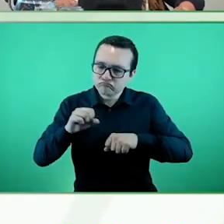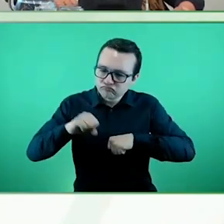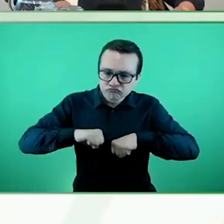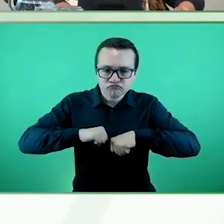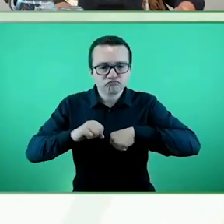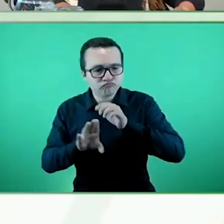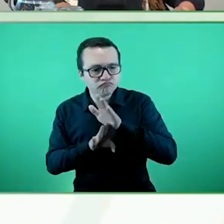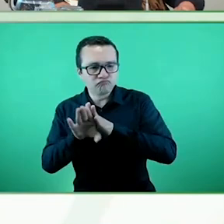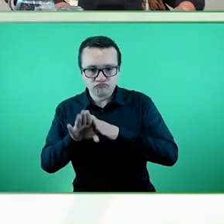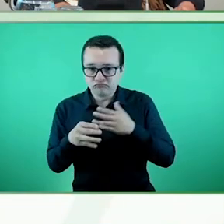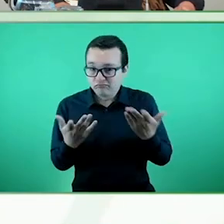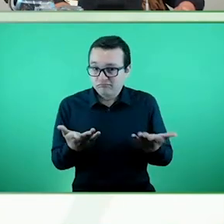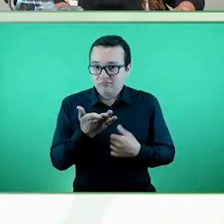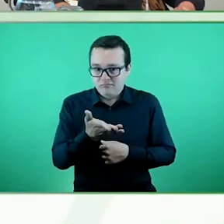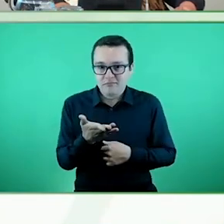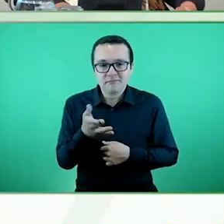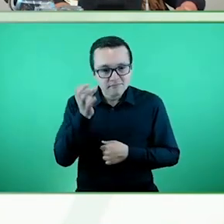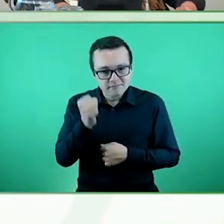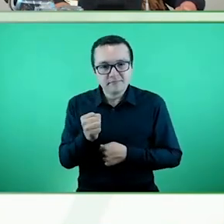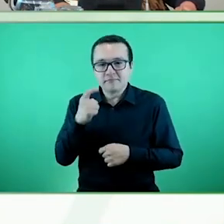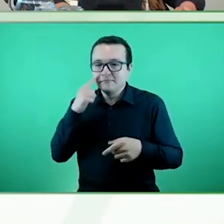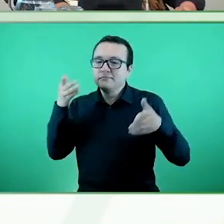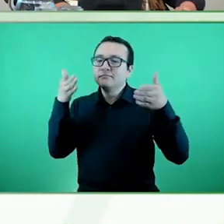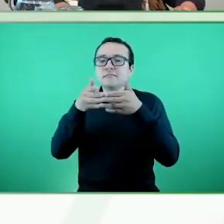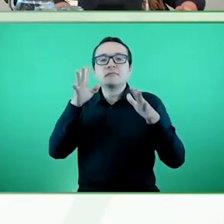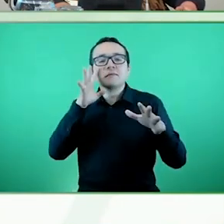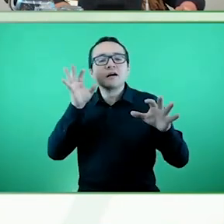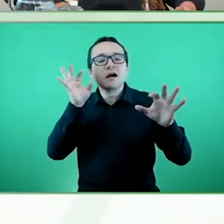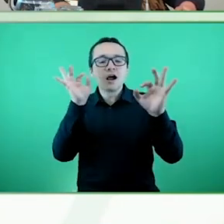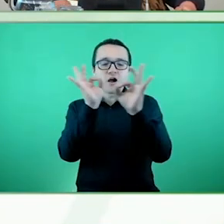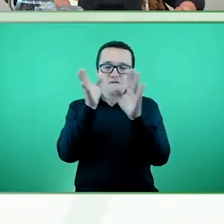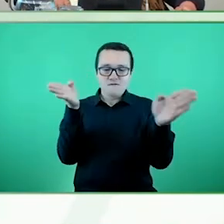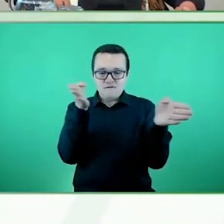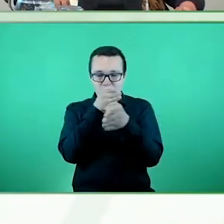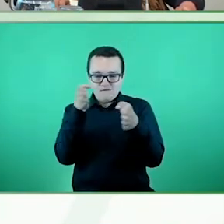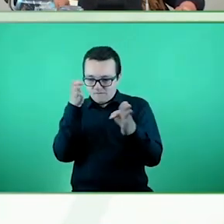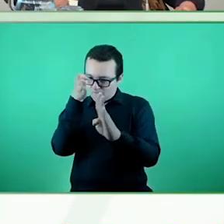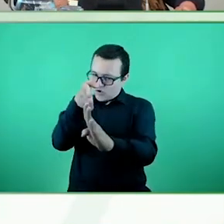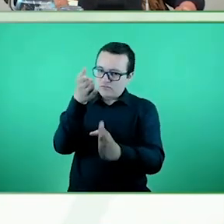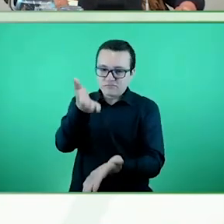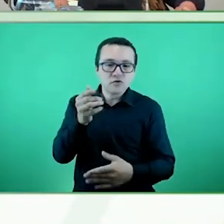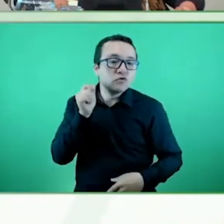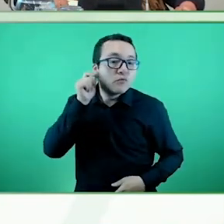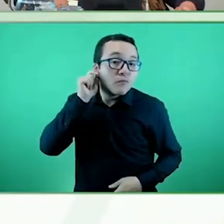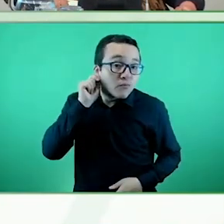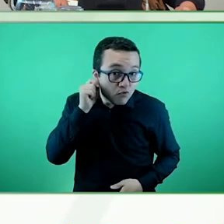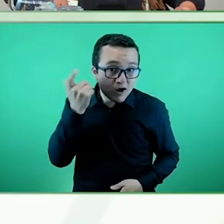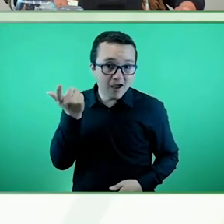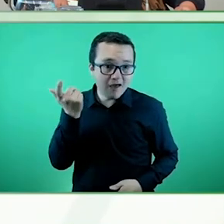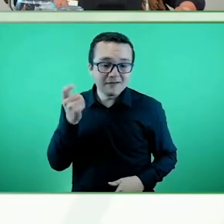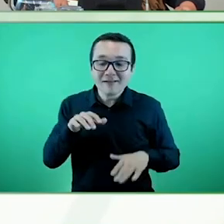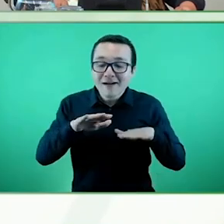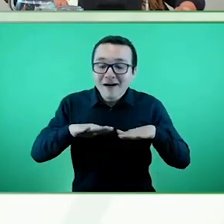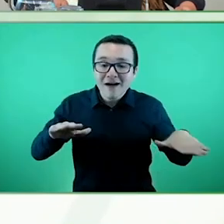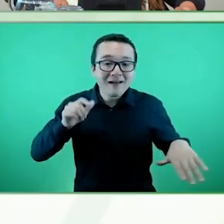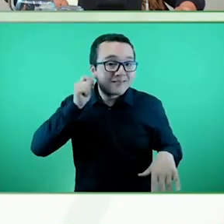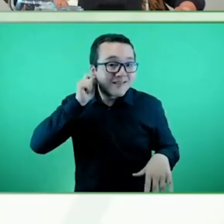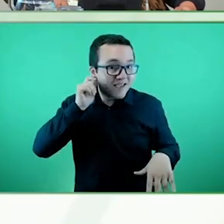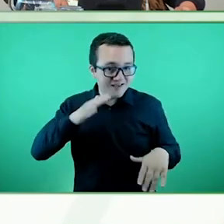enfoque en mujeres y niñas con discapacidad. Acá en la imagen podrán apreciar las personas que